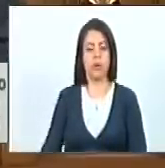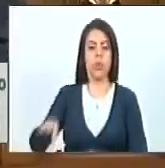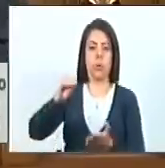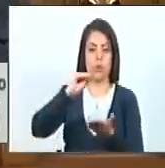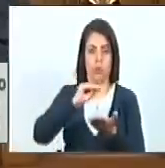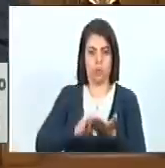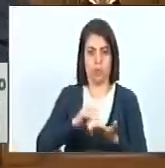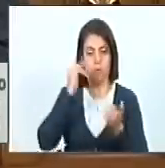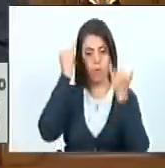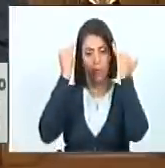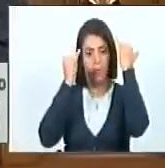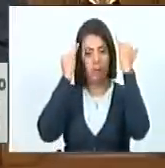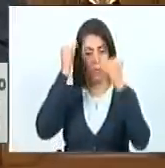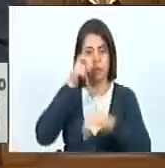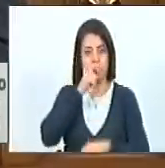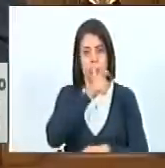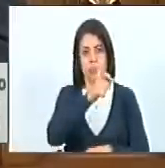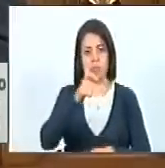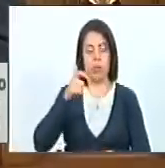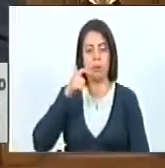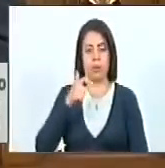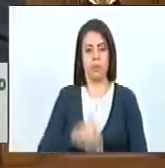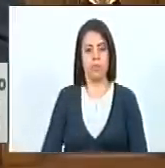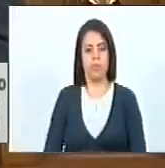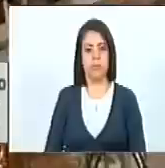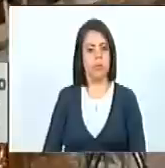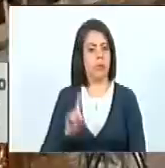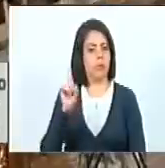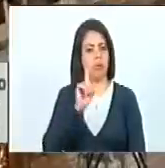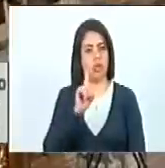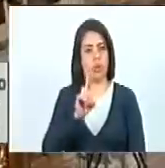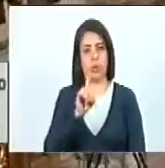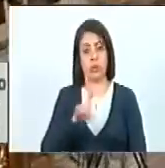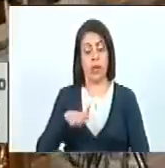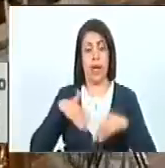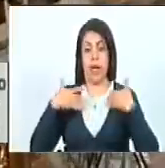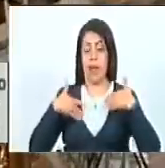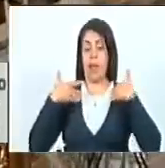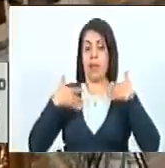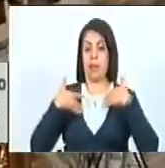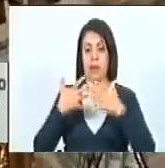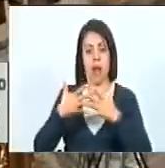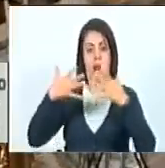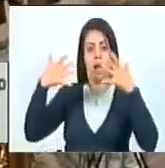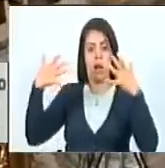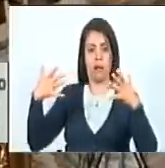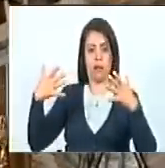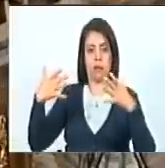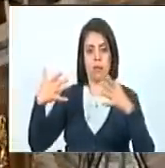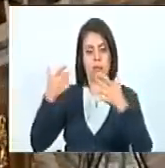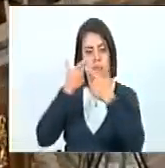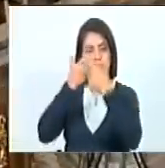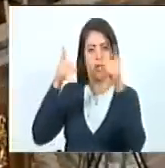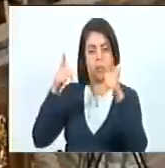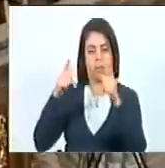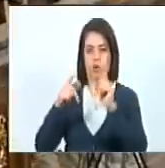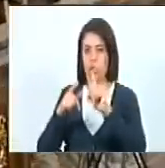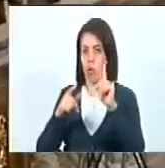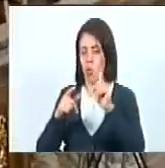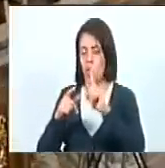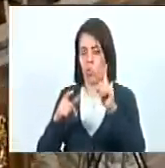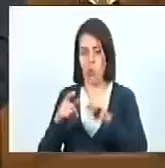Renovemos la idea de un pueblo que no se contenta por ser grande y libre,